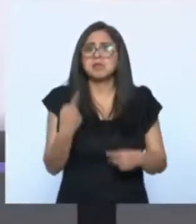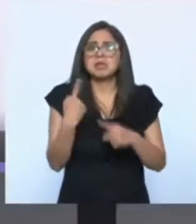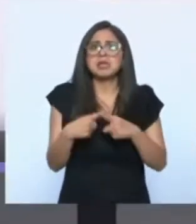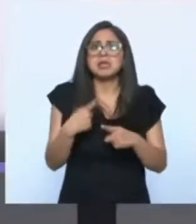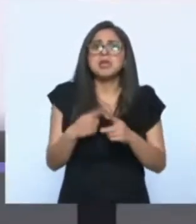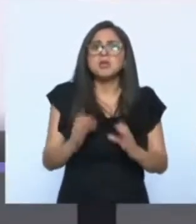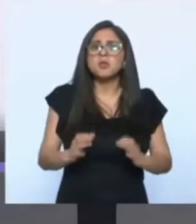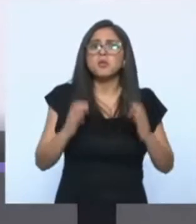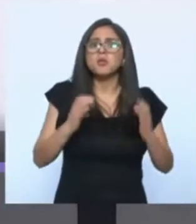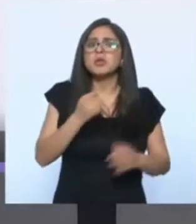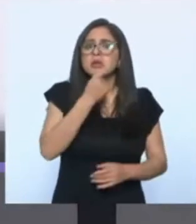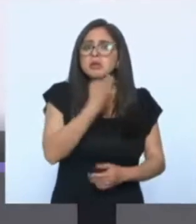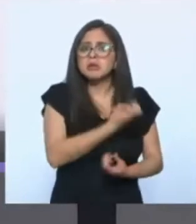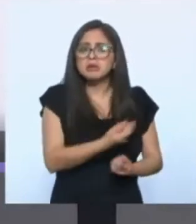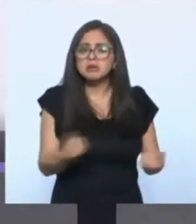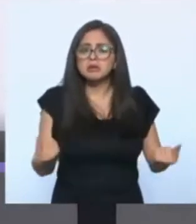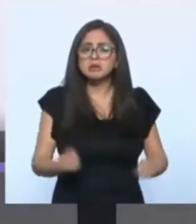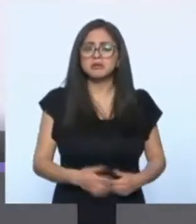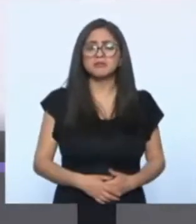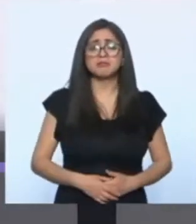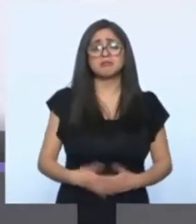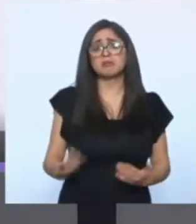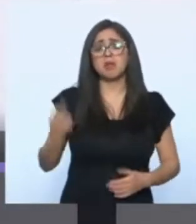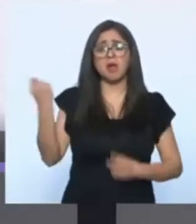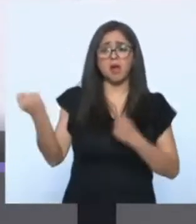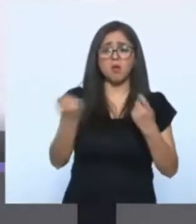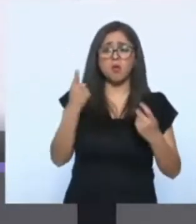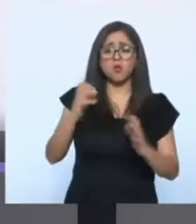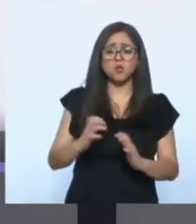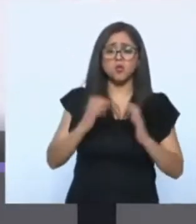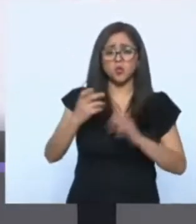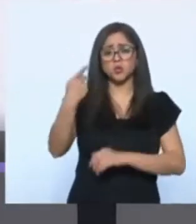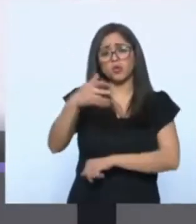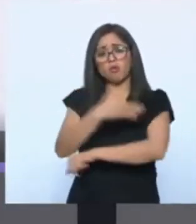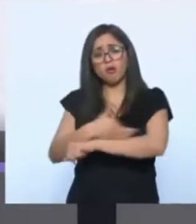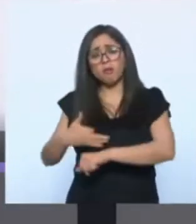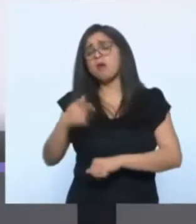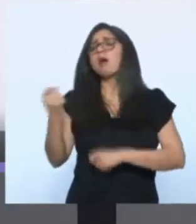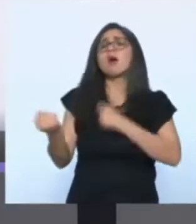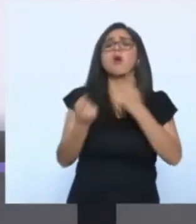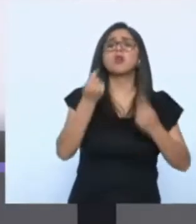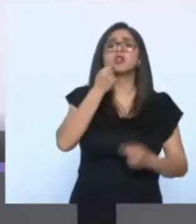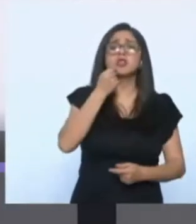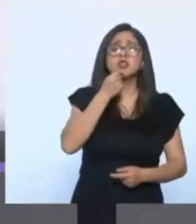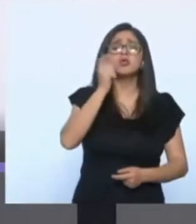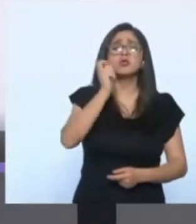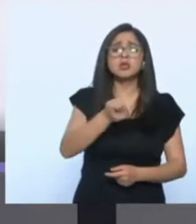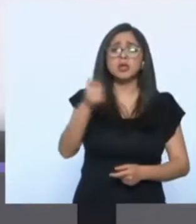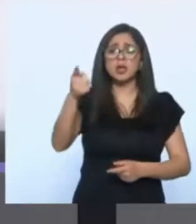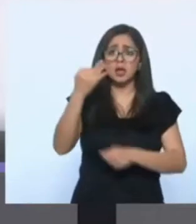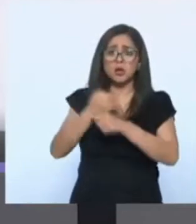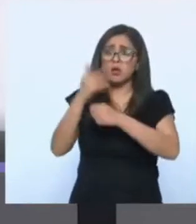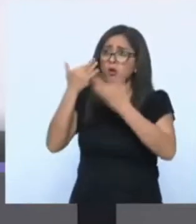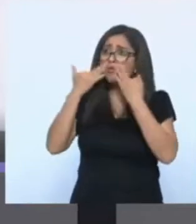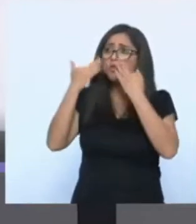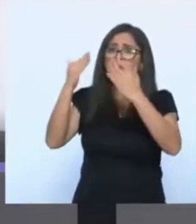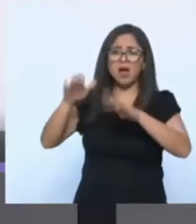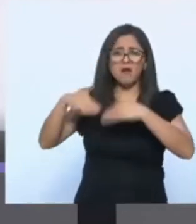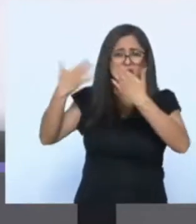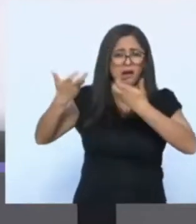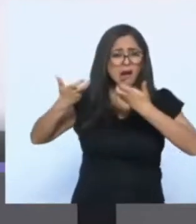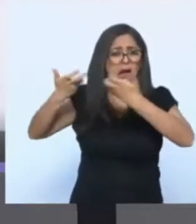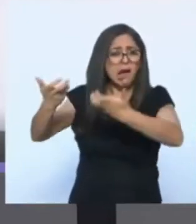los familiares y otros quedan en total indefensión, pues muchos de los niños que vemos en las calles son producto de los feminicidios. ¿El Estado